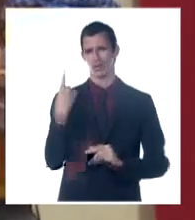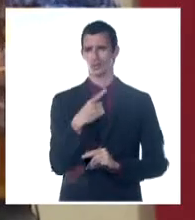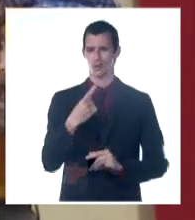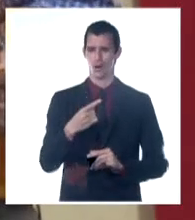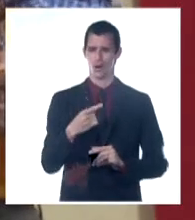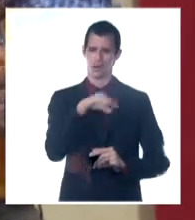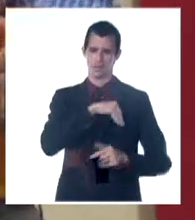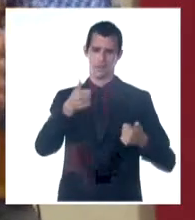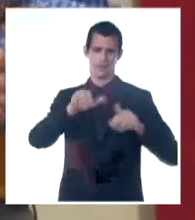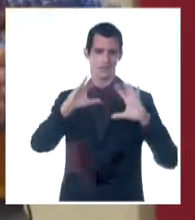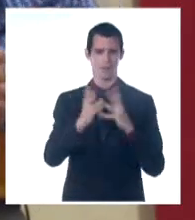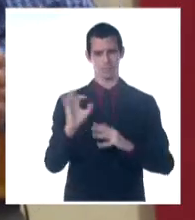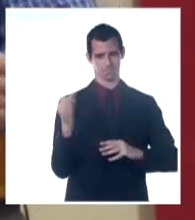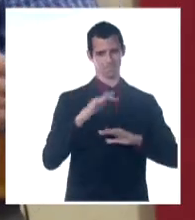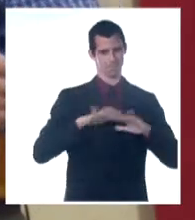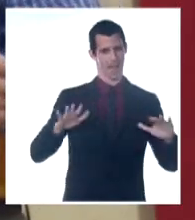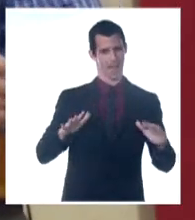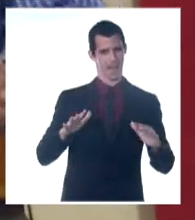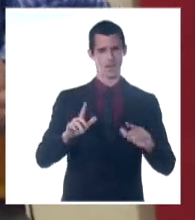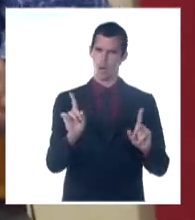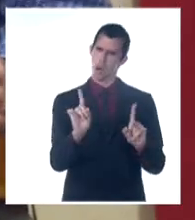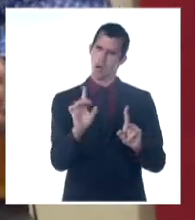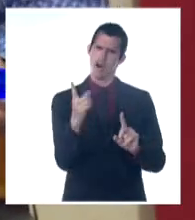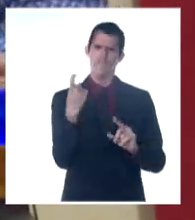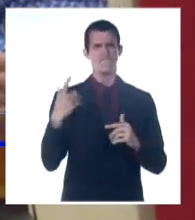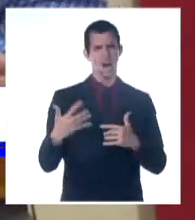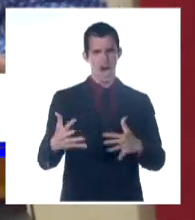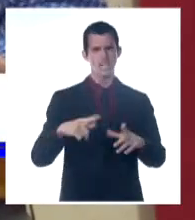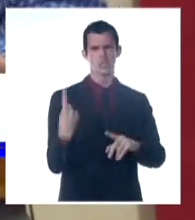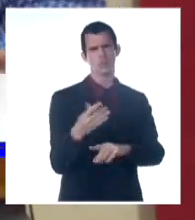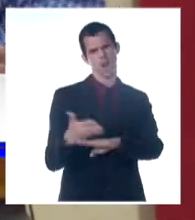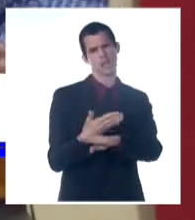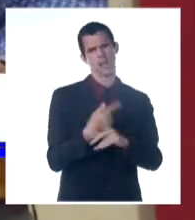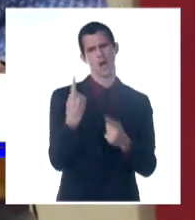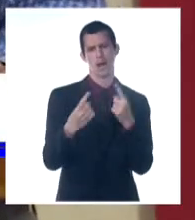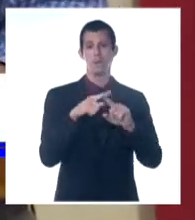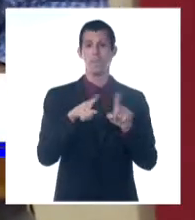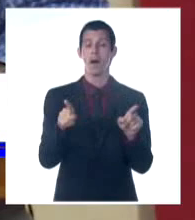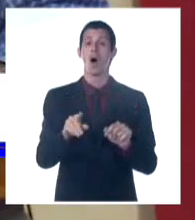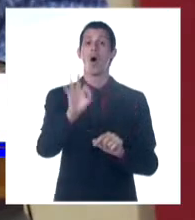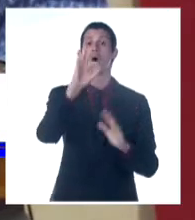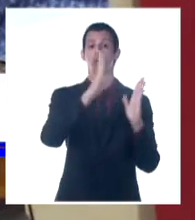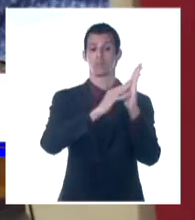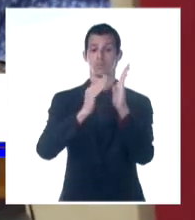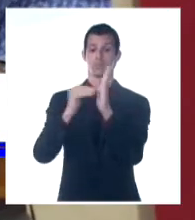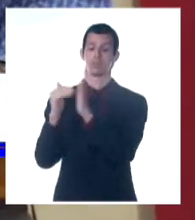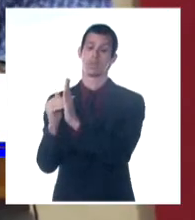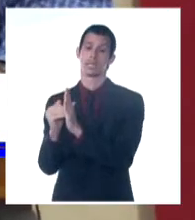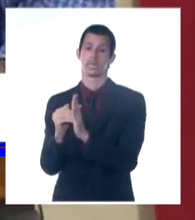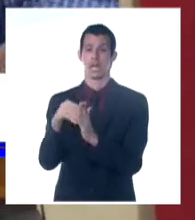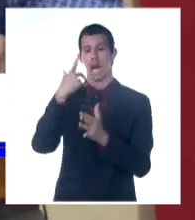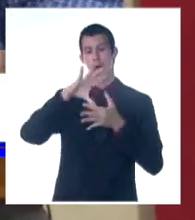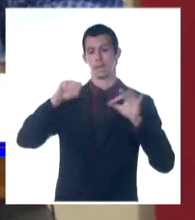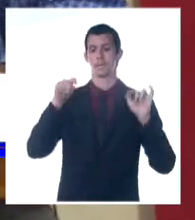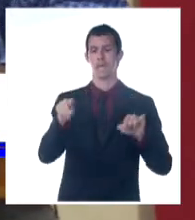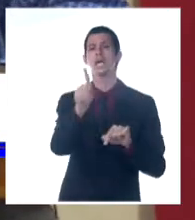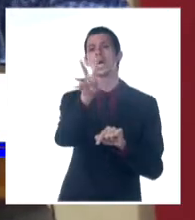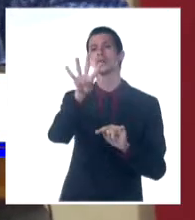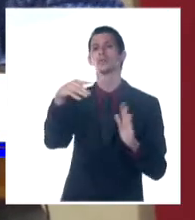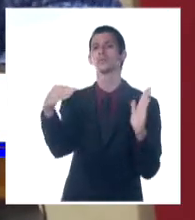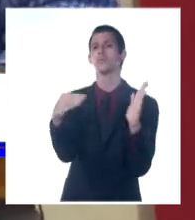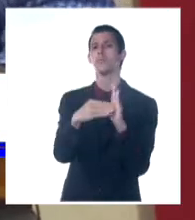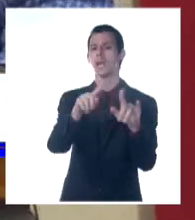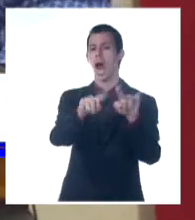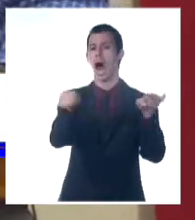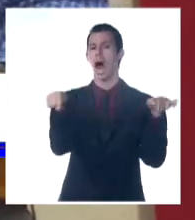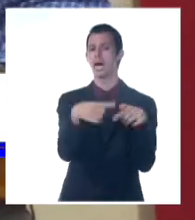todavía con mucha burocracia, pero en 8 meses la provincia ha logrado entregar 14.000 hectáreas de tierra. Nosotros hace